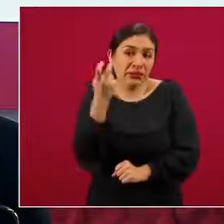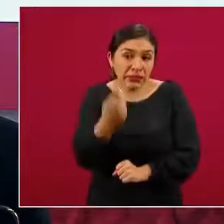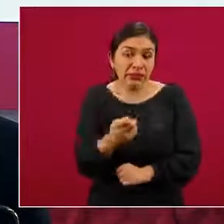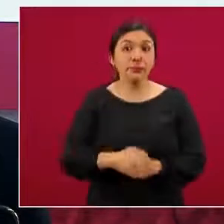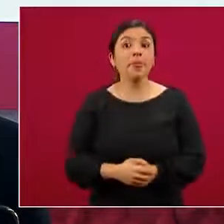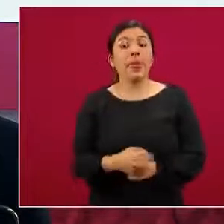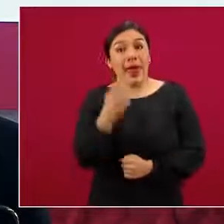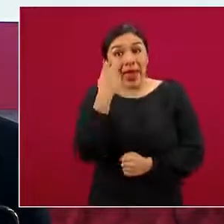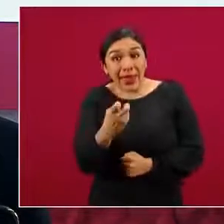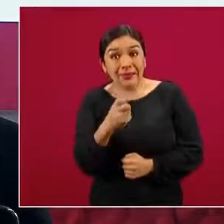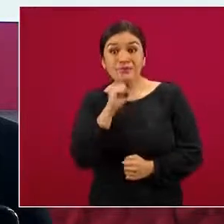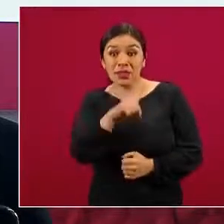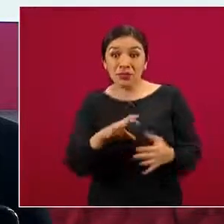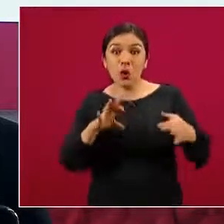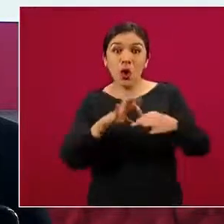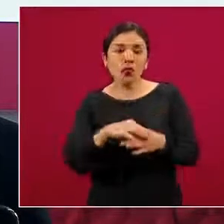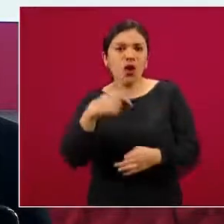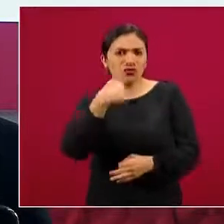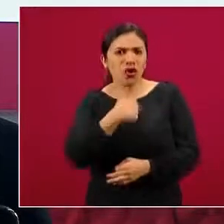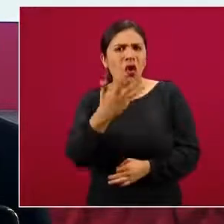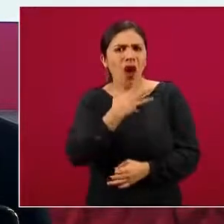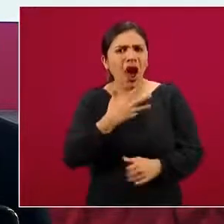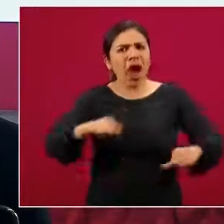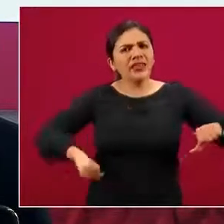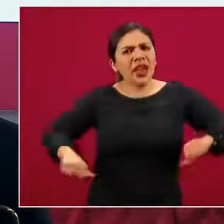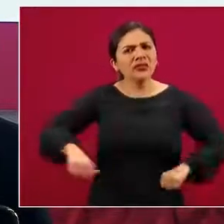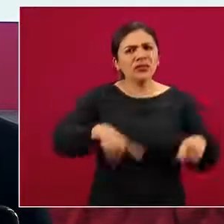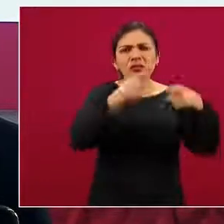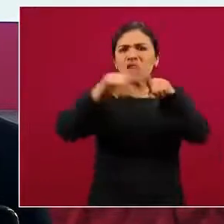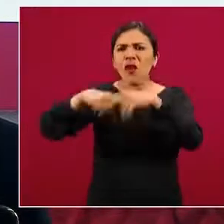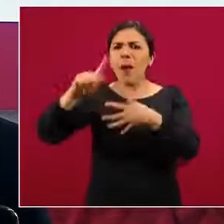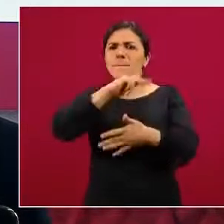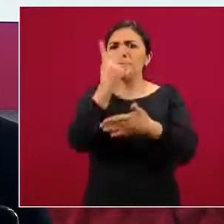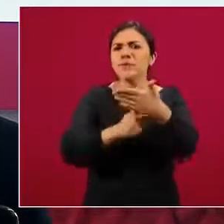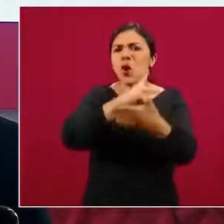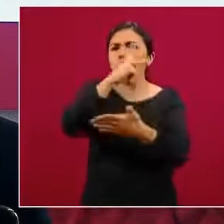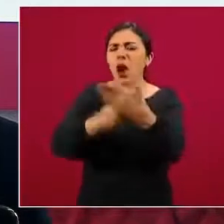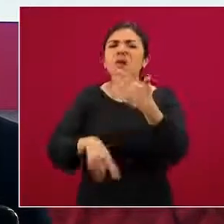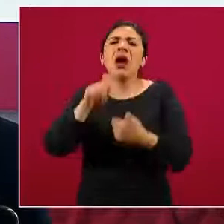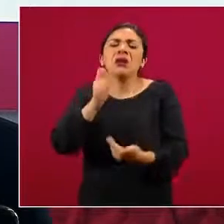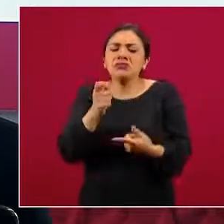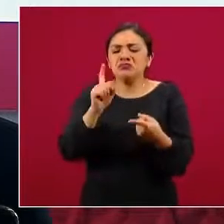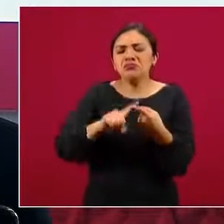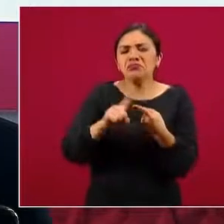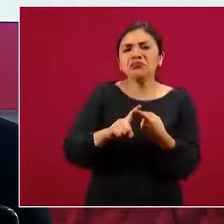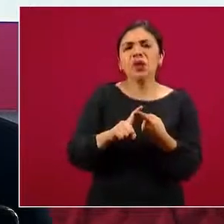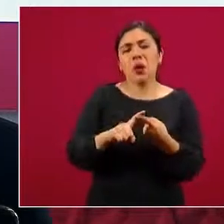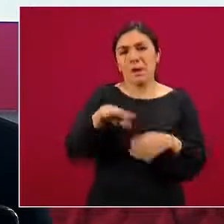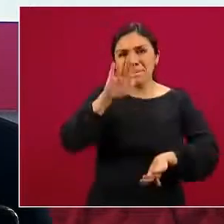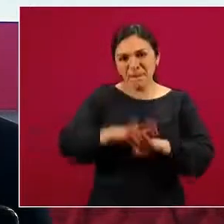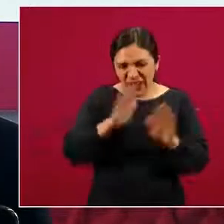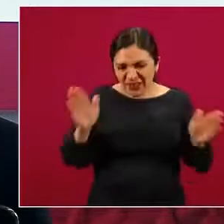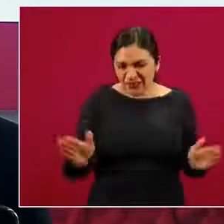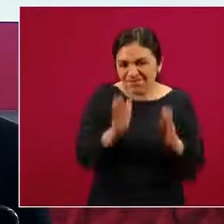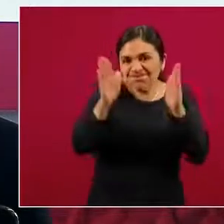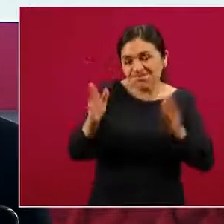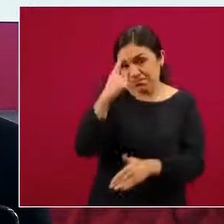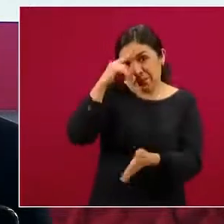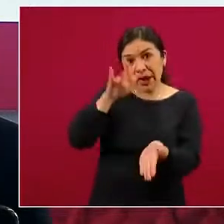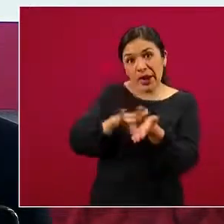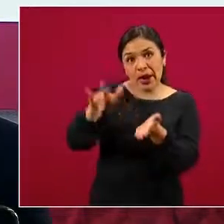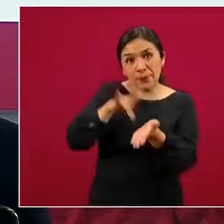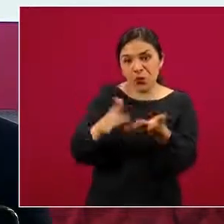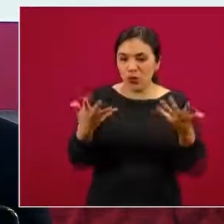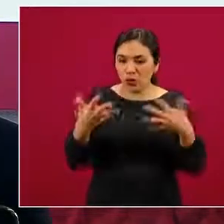nosotros tenemos una serie de acciones, de programas que van desde el promover el apoyo,